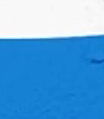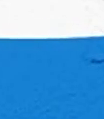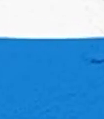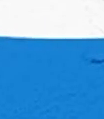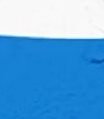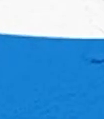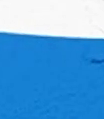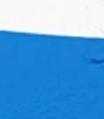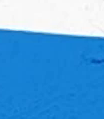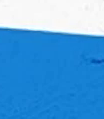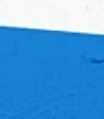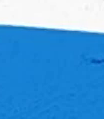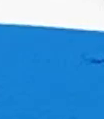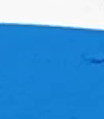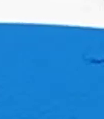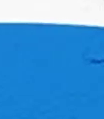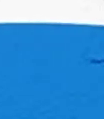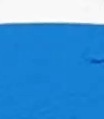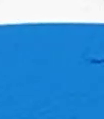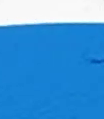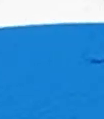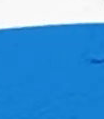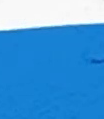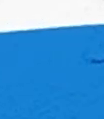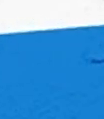esto fue el sorteo loto